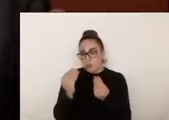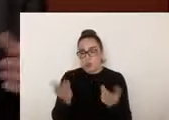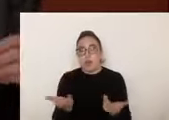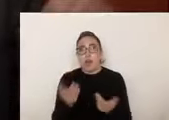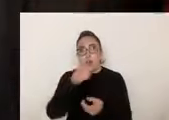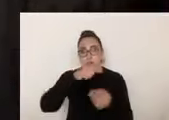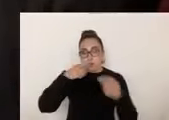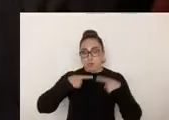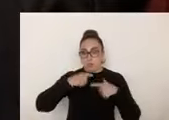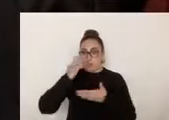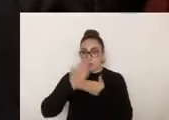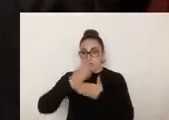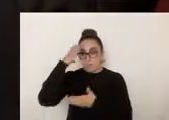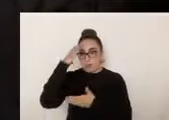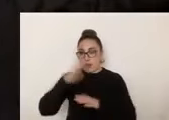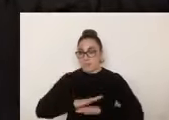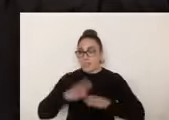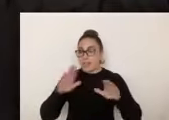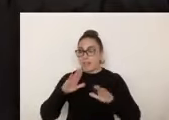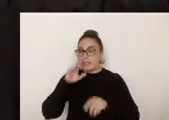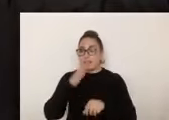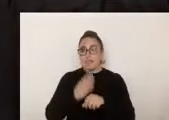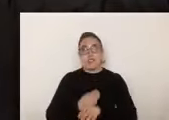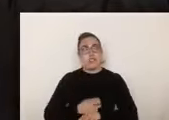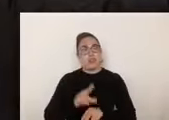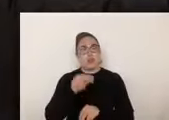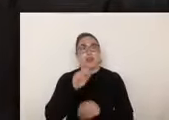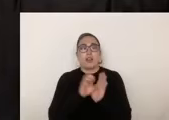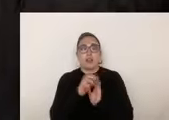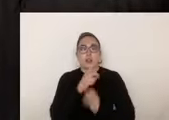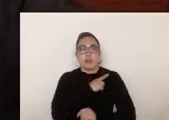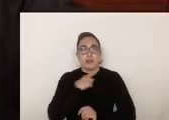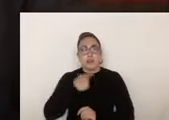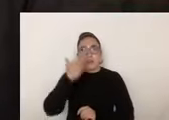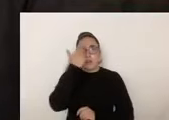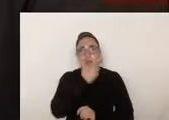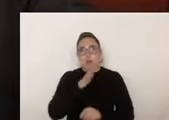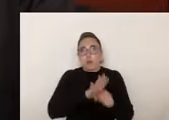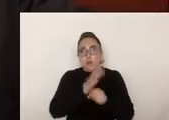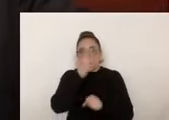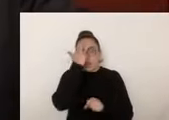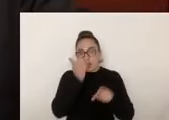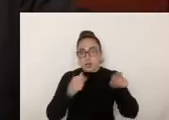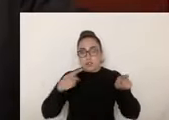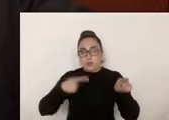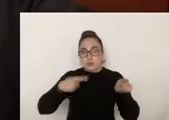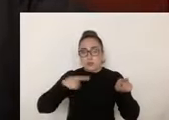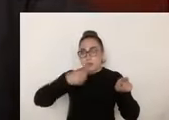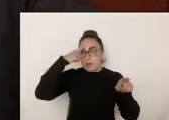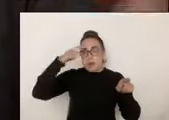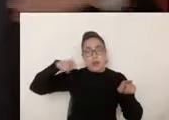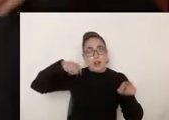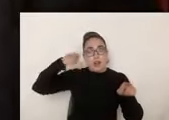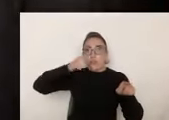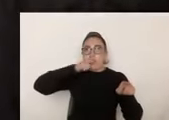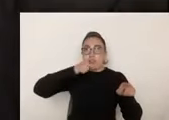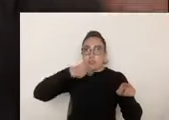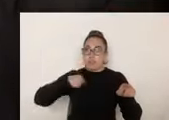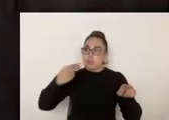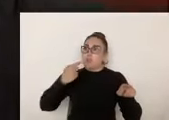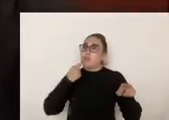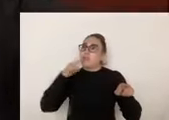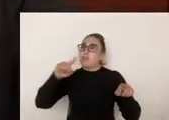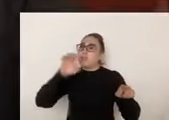no. Empieza desde qué incentivos tiene una persona para llamar a la policía para denunciar que sus vecinos se